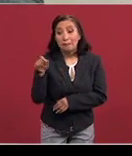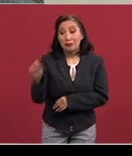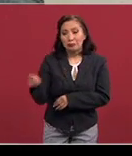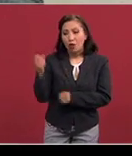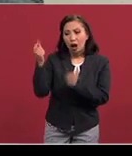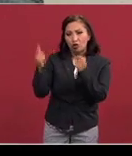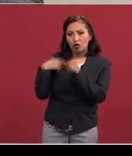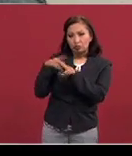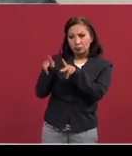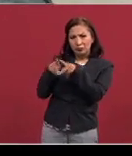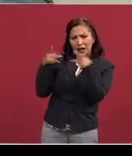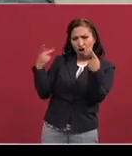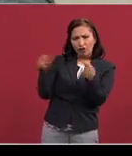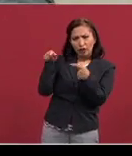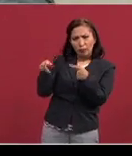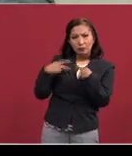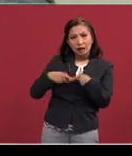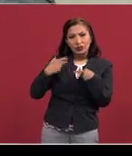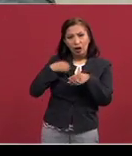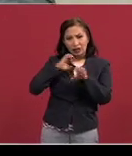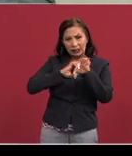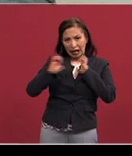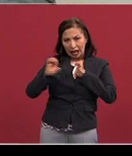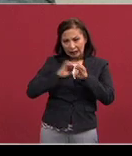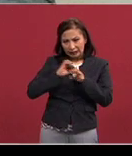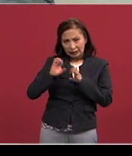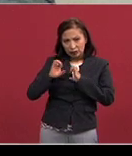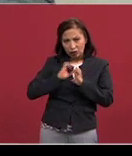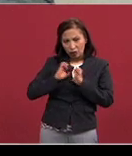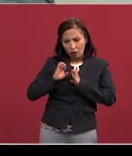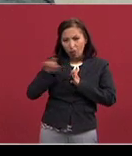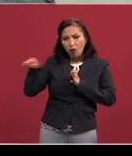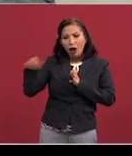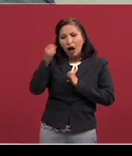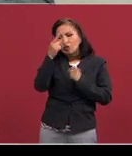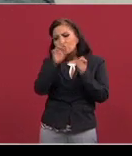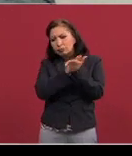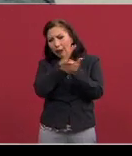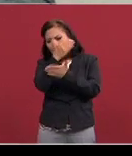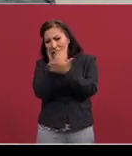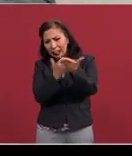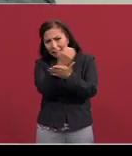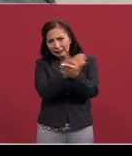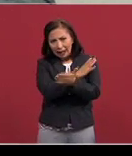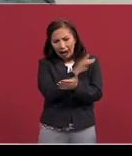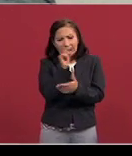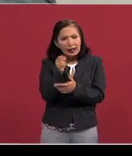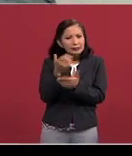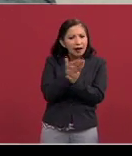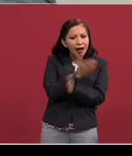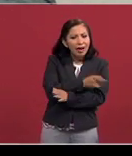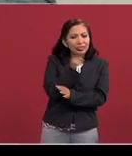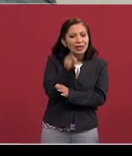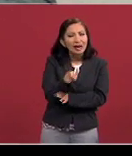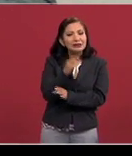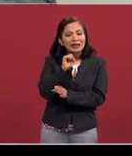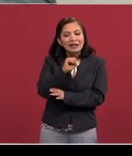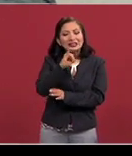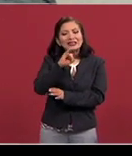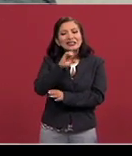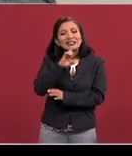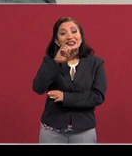de ciertos diarios de personas del ejército, a partir de ciertos documentos de lo que entonces era el